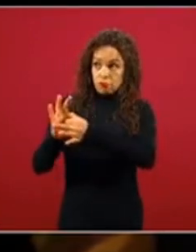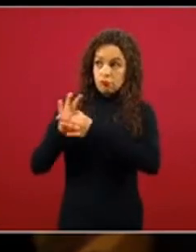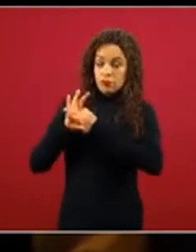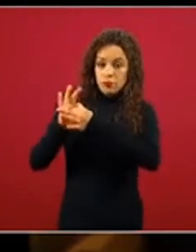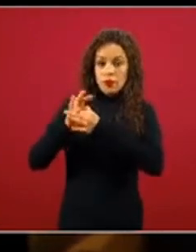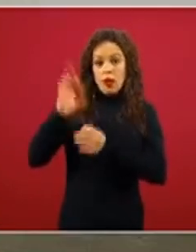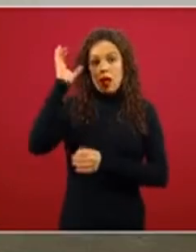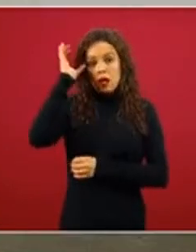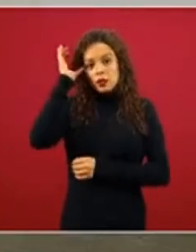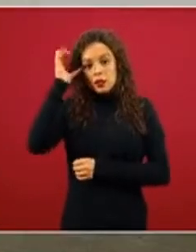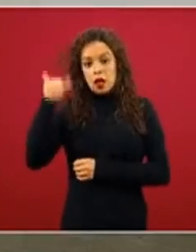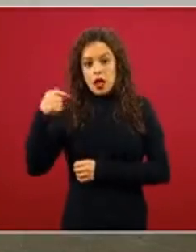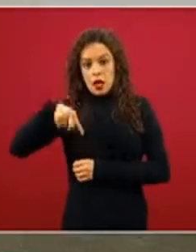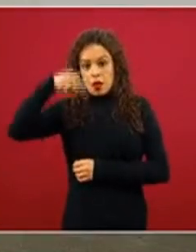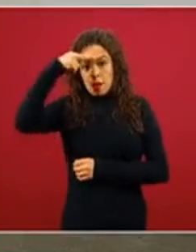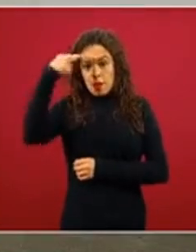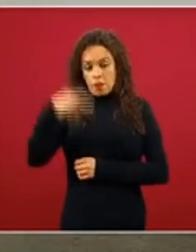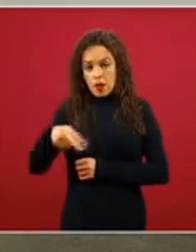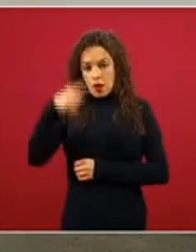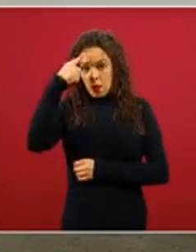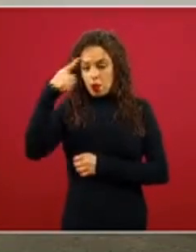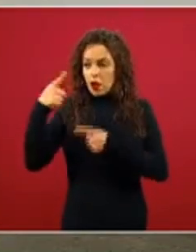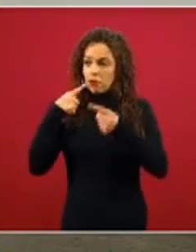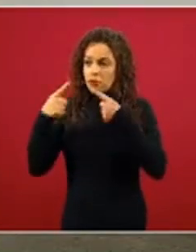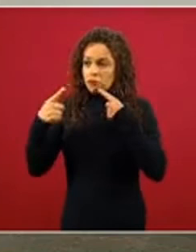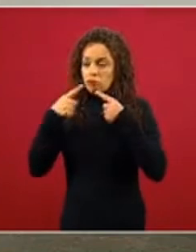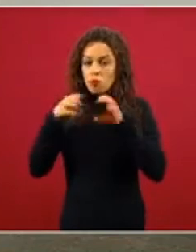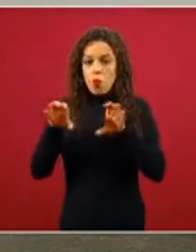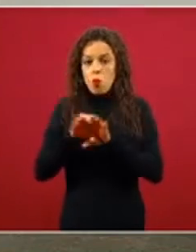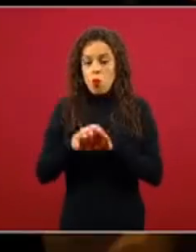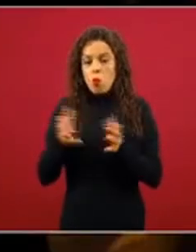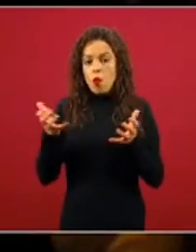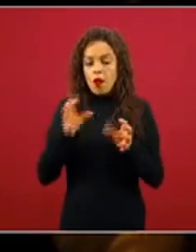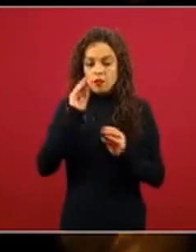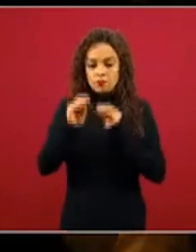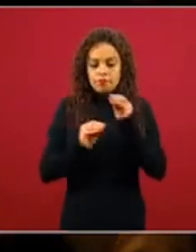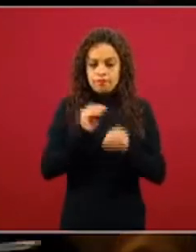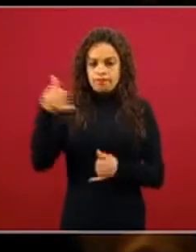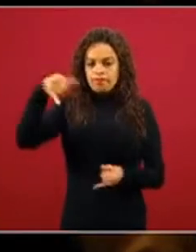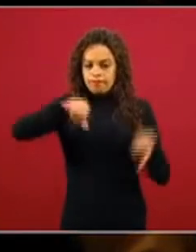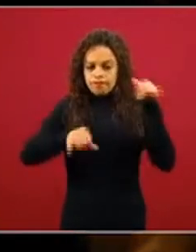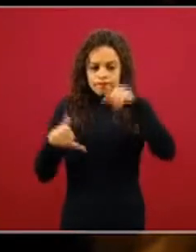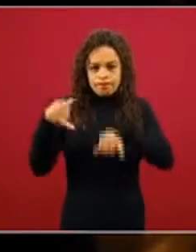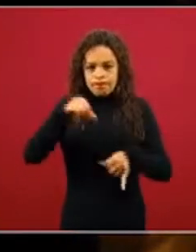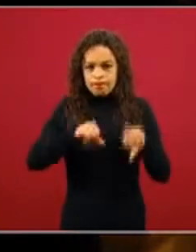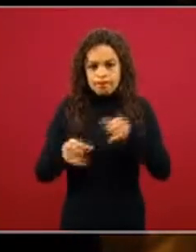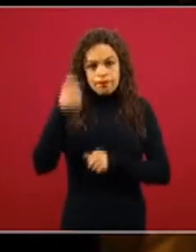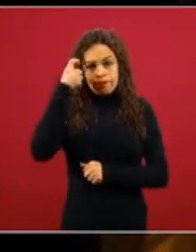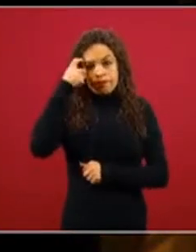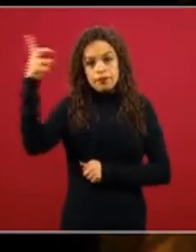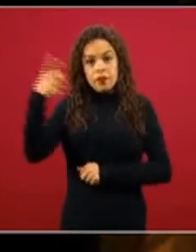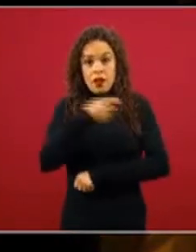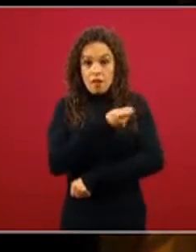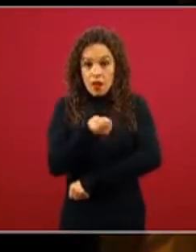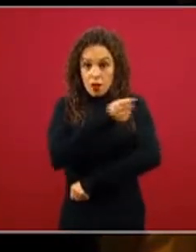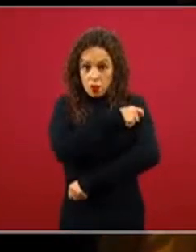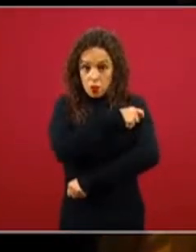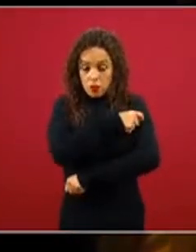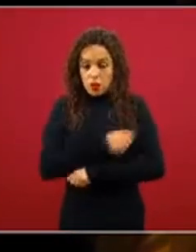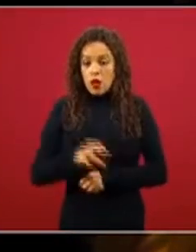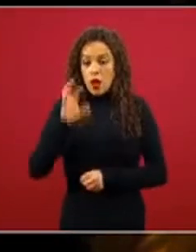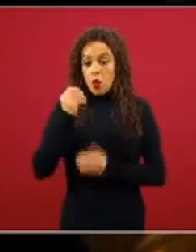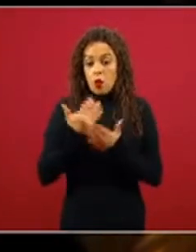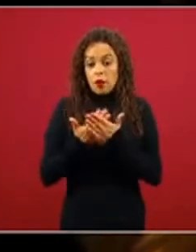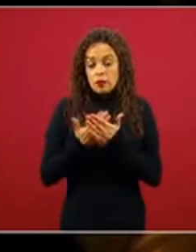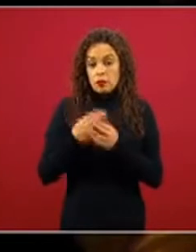países para sacar adelante una vacuna en esta o de aquí a que termine la epidemia, o porque también se habla de